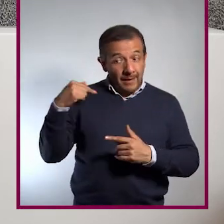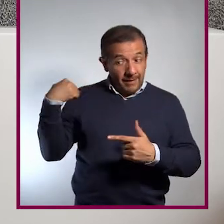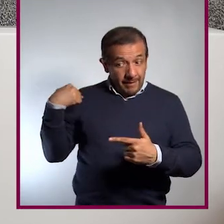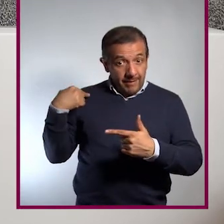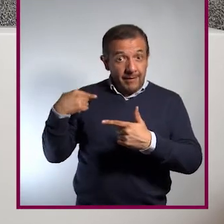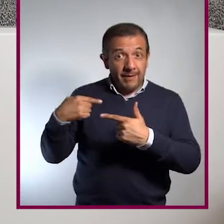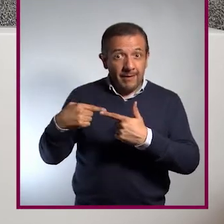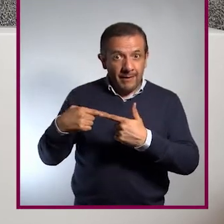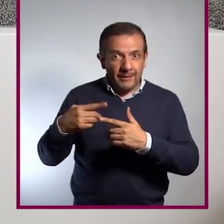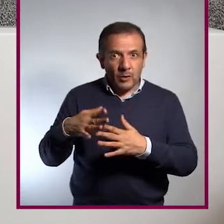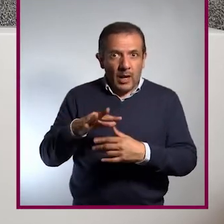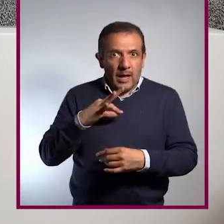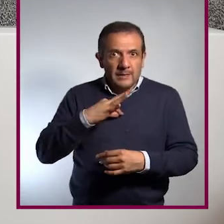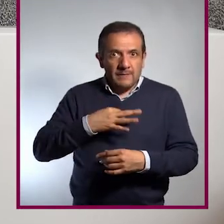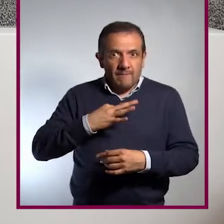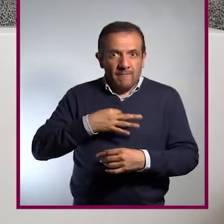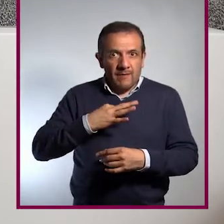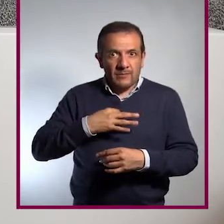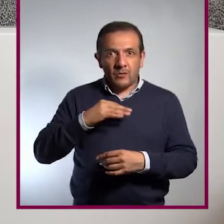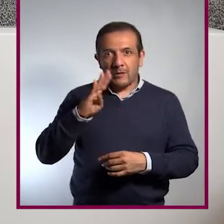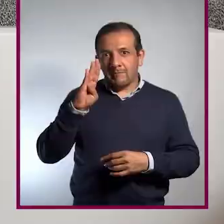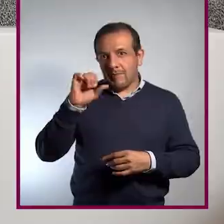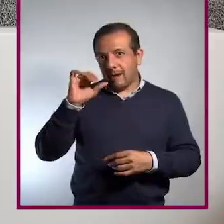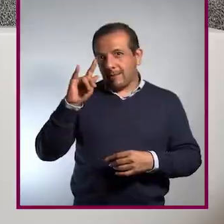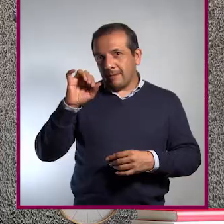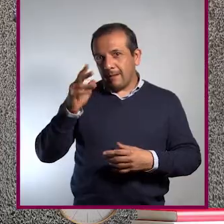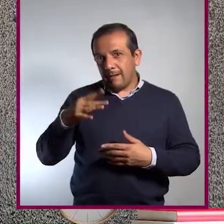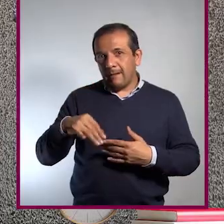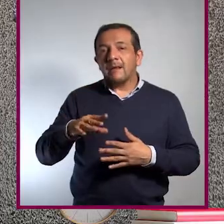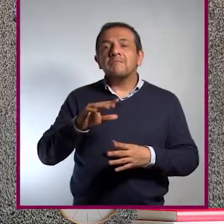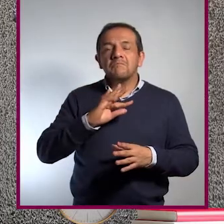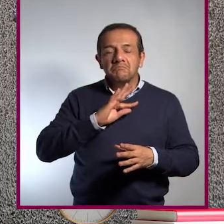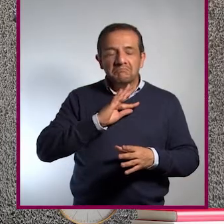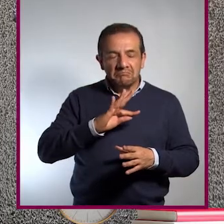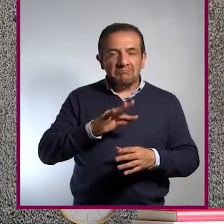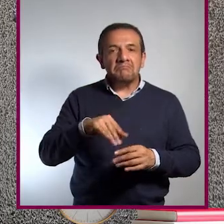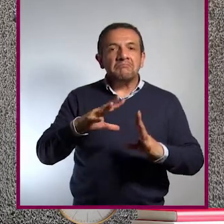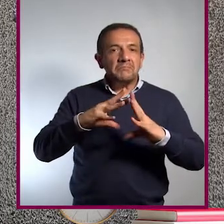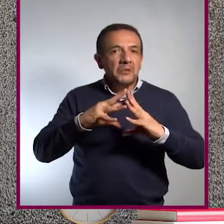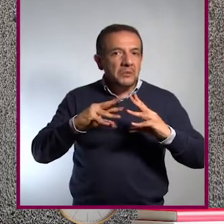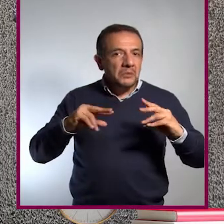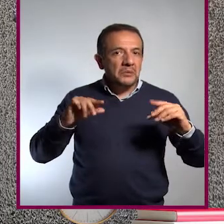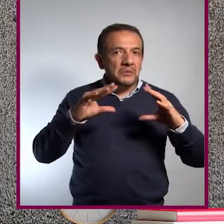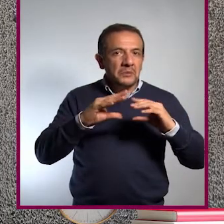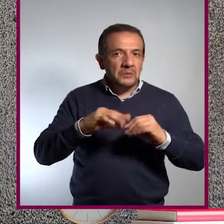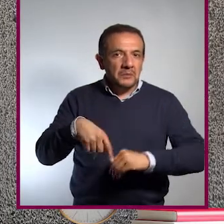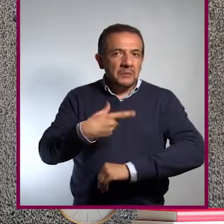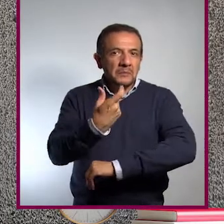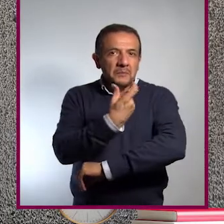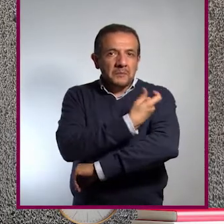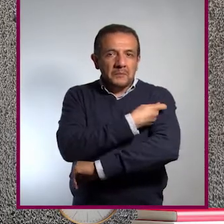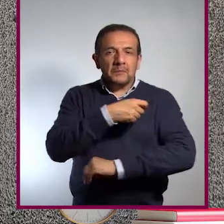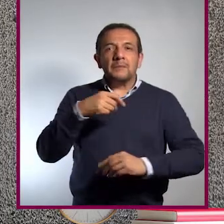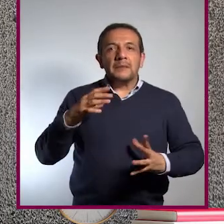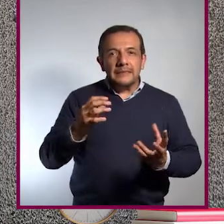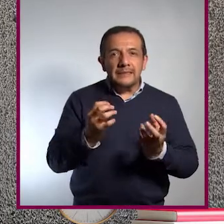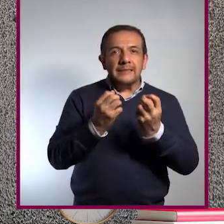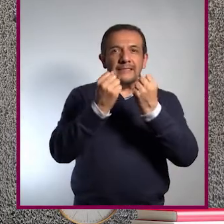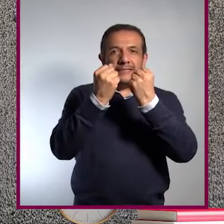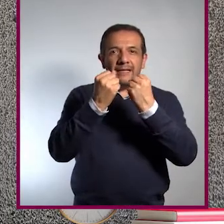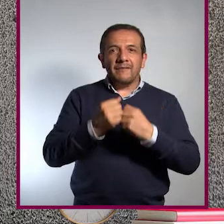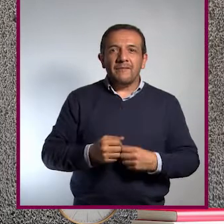1945. Desde entonces, las infecciones bacterianas pudieron ser tratadas con este innovador